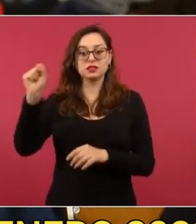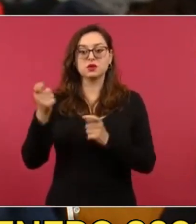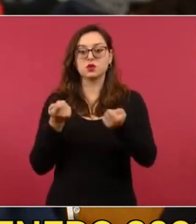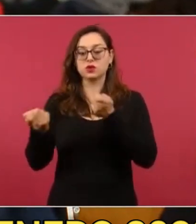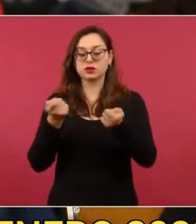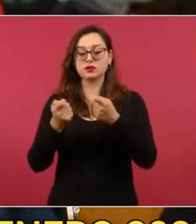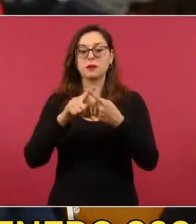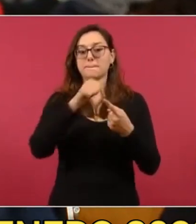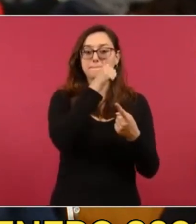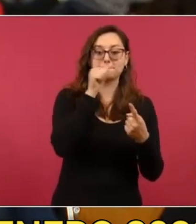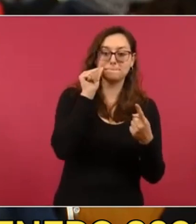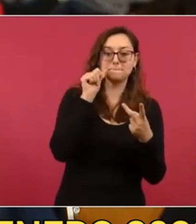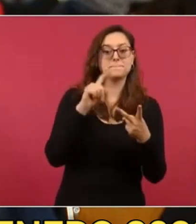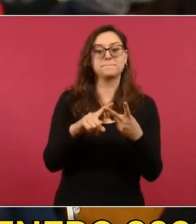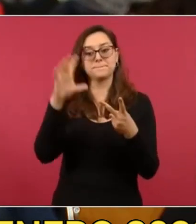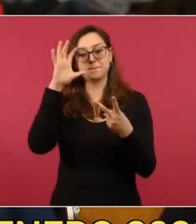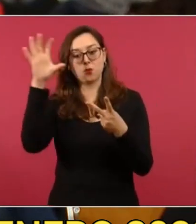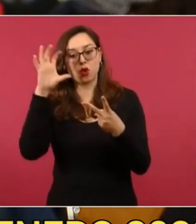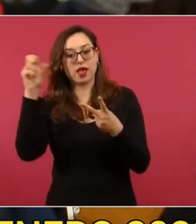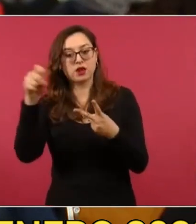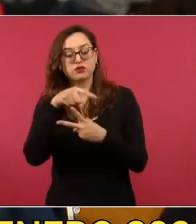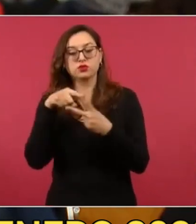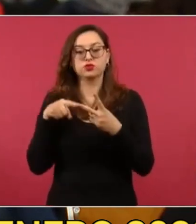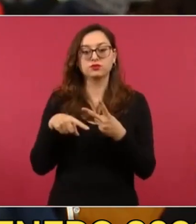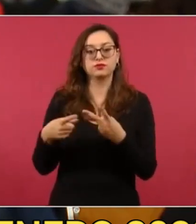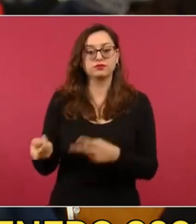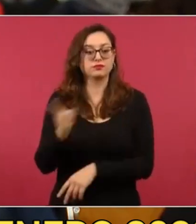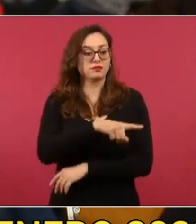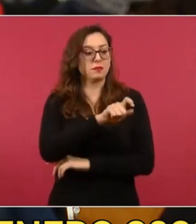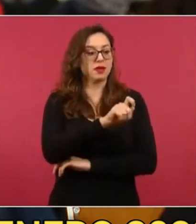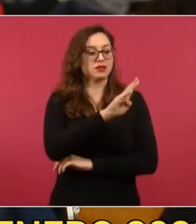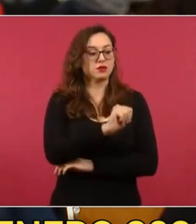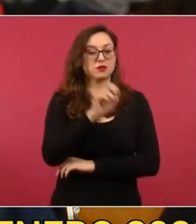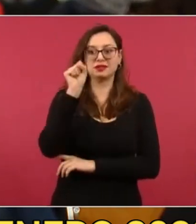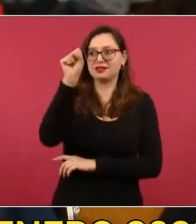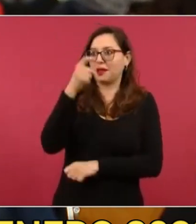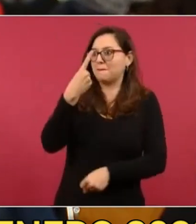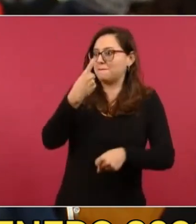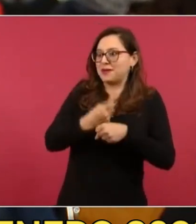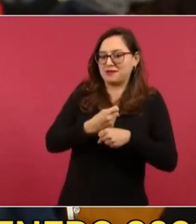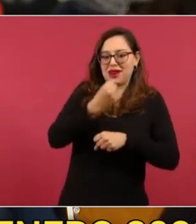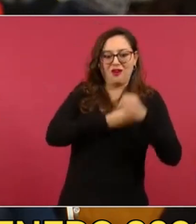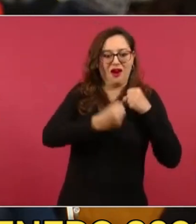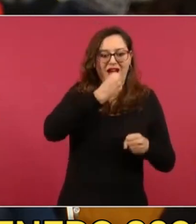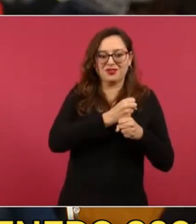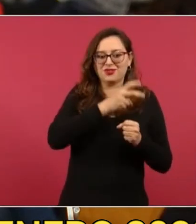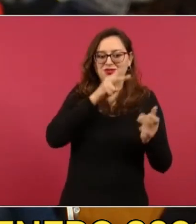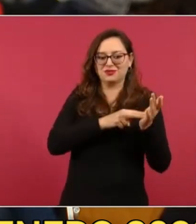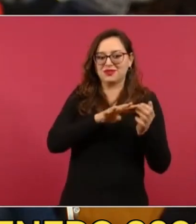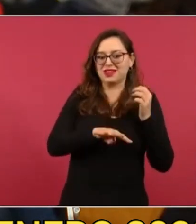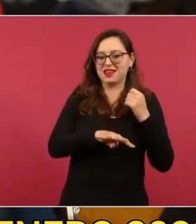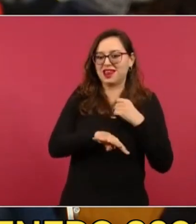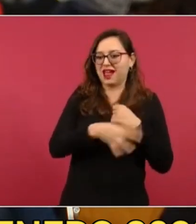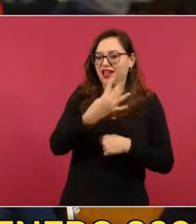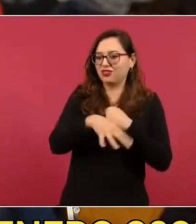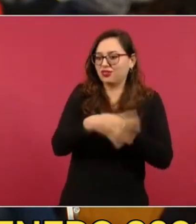Benito Juárez como de Puerto Morelos, desplazando al sindicato número 29, quien desde el 2014 ya